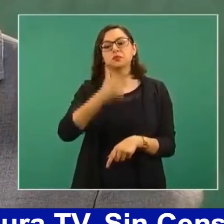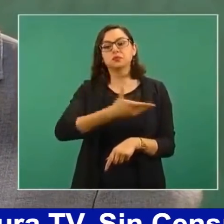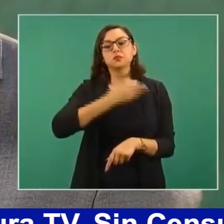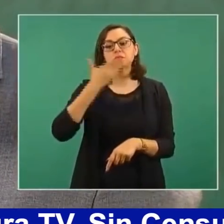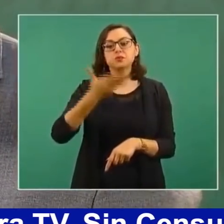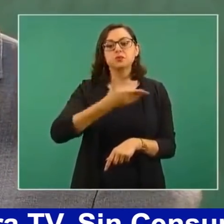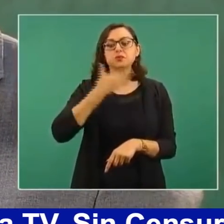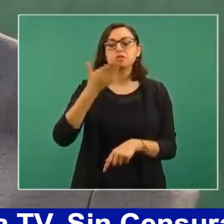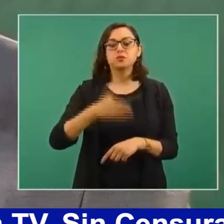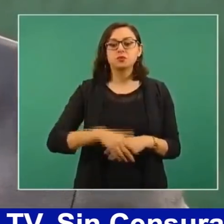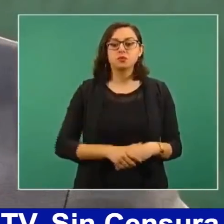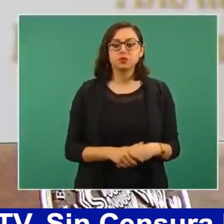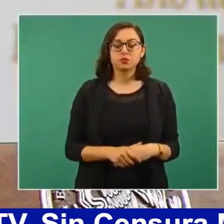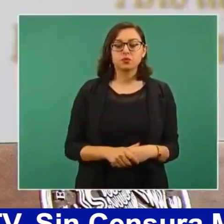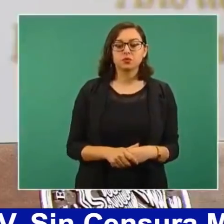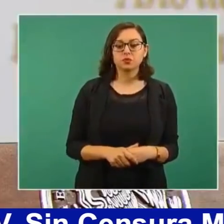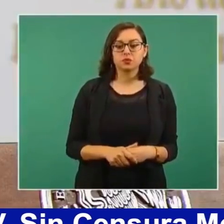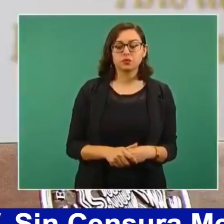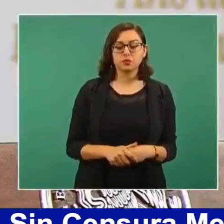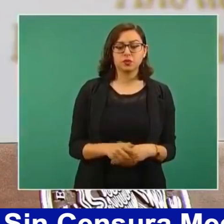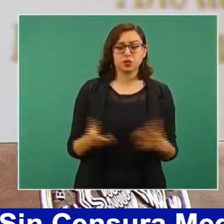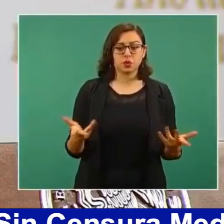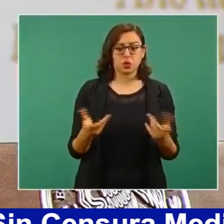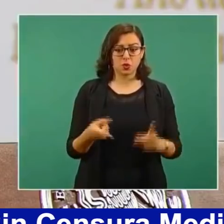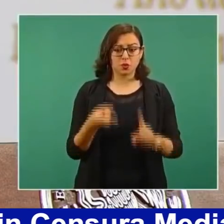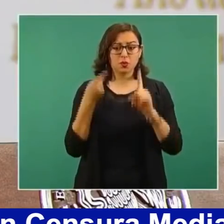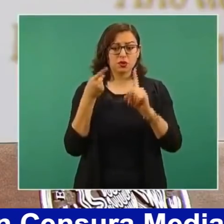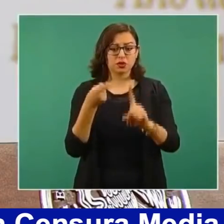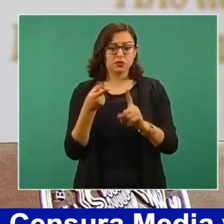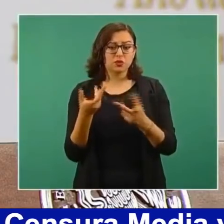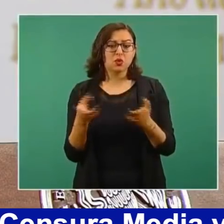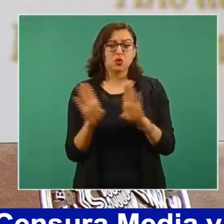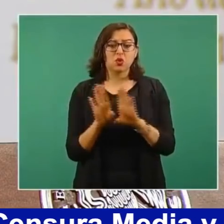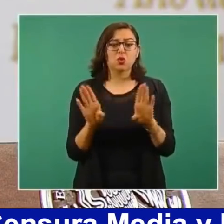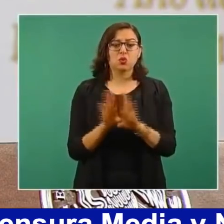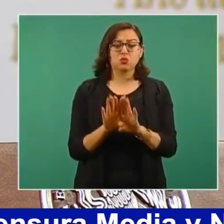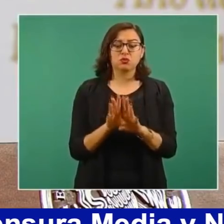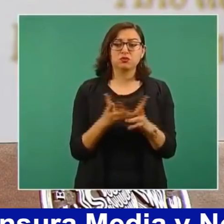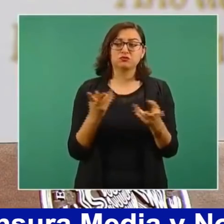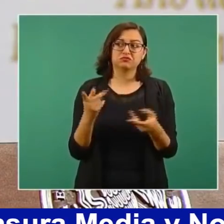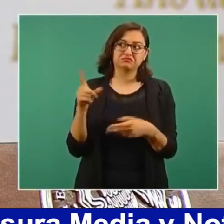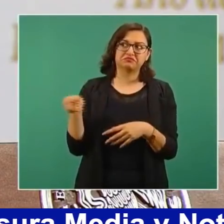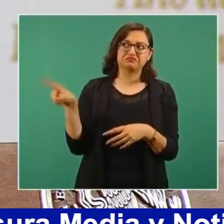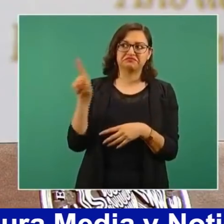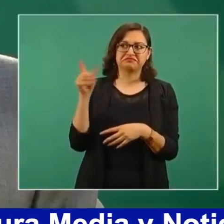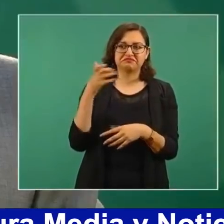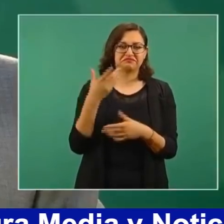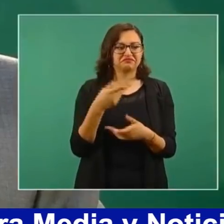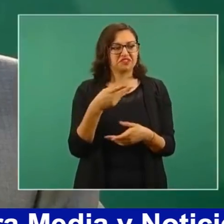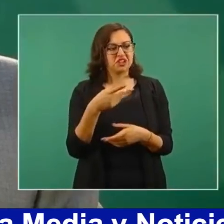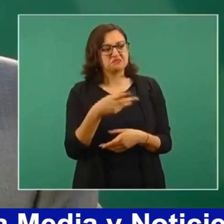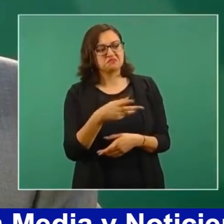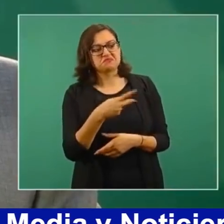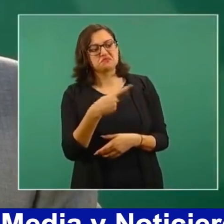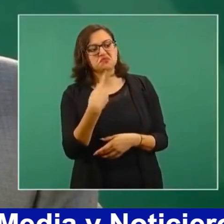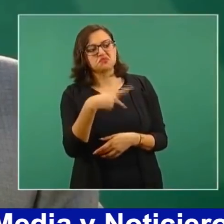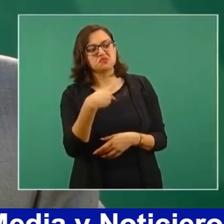cuando el propósito es apoderarse de lo ajeno,